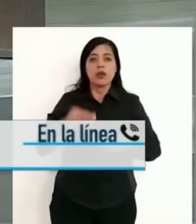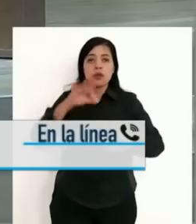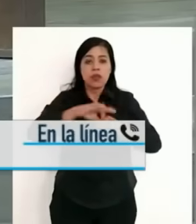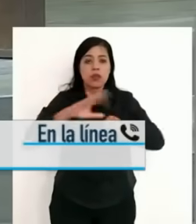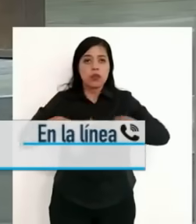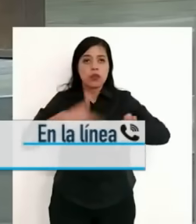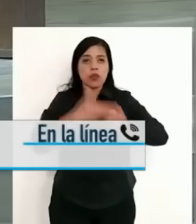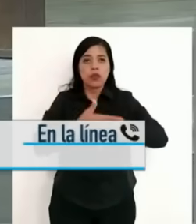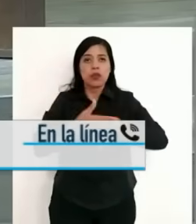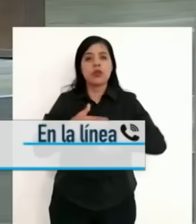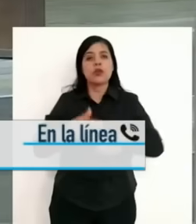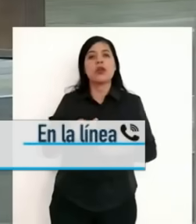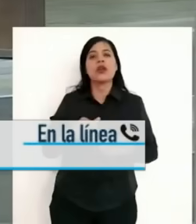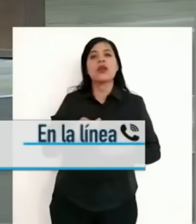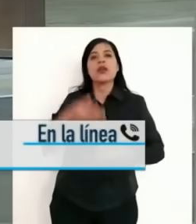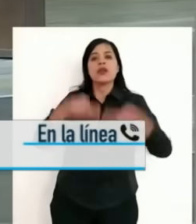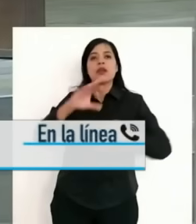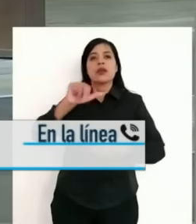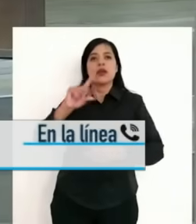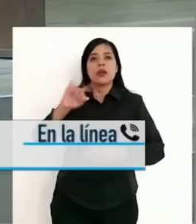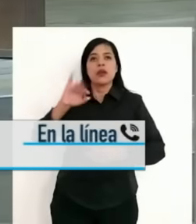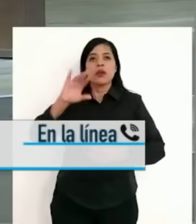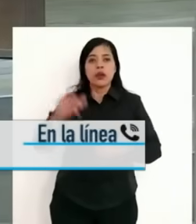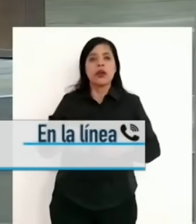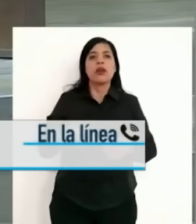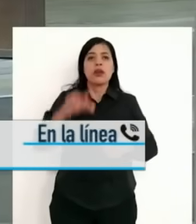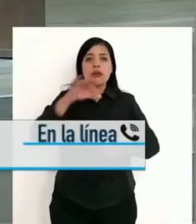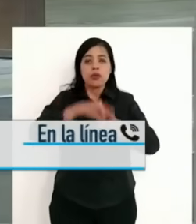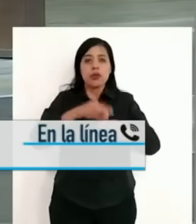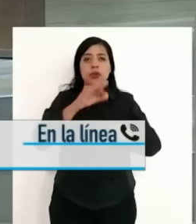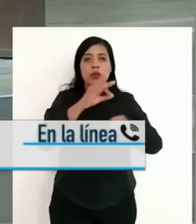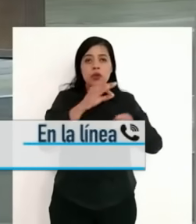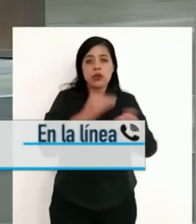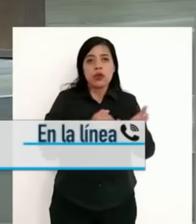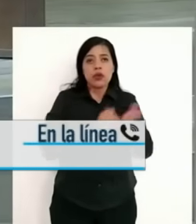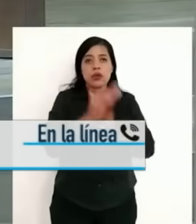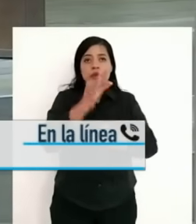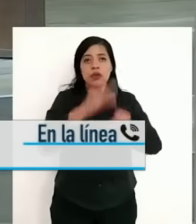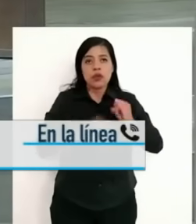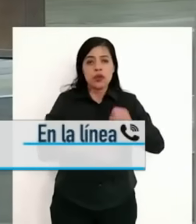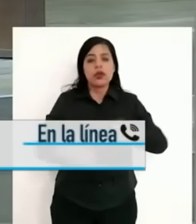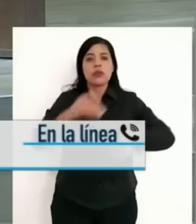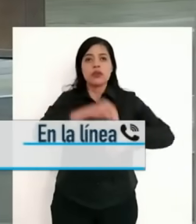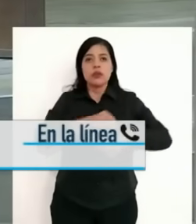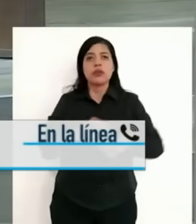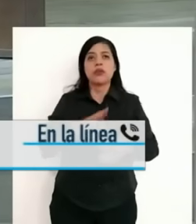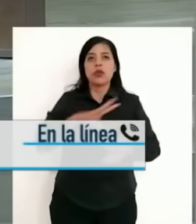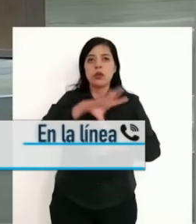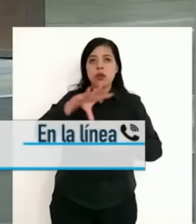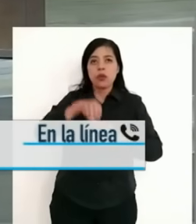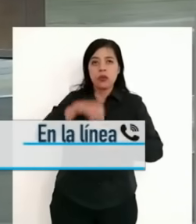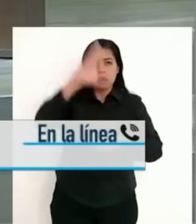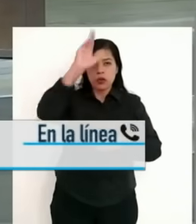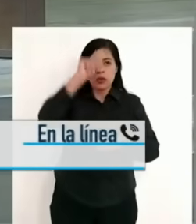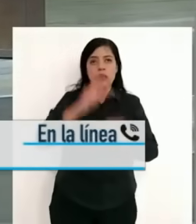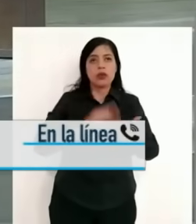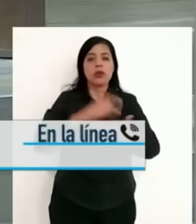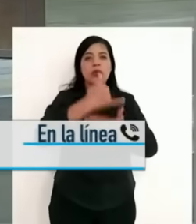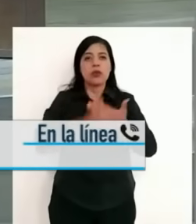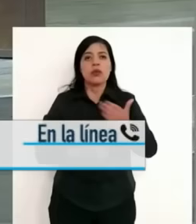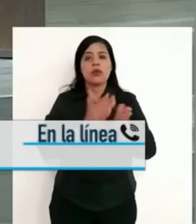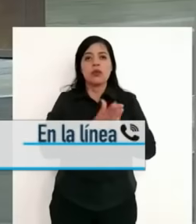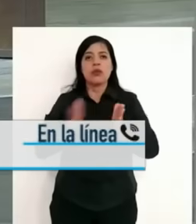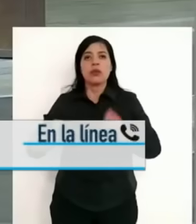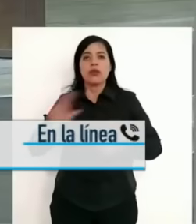junio estoy seguro que los ciudadanos nos van a dar el voto mayoritario porque están cansados del mal gobierno que